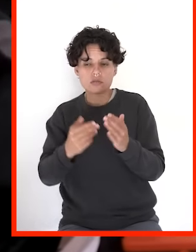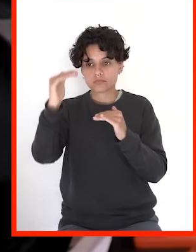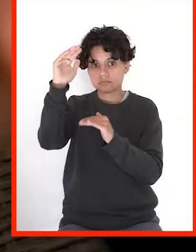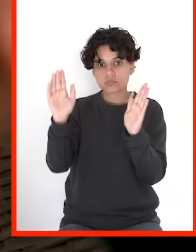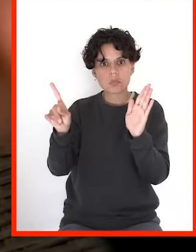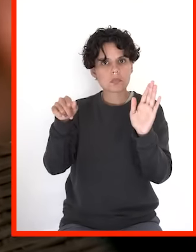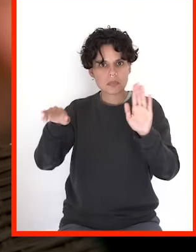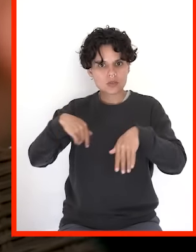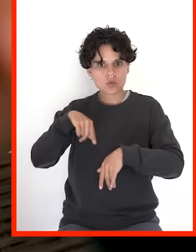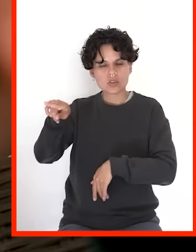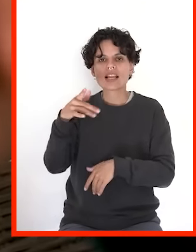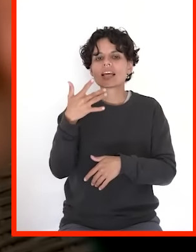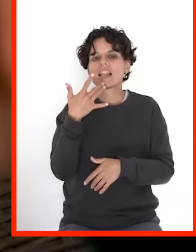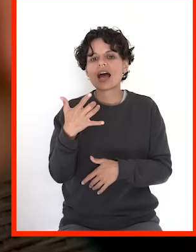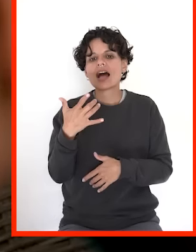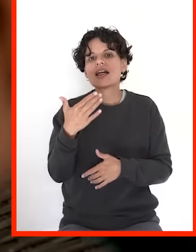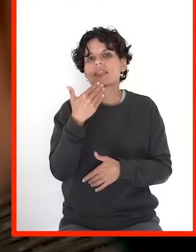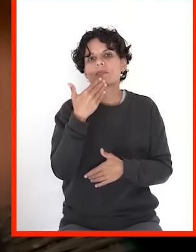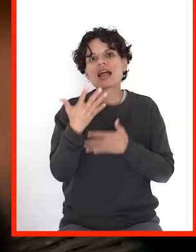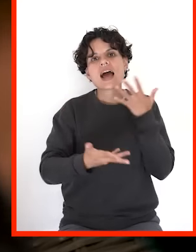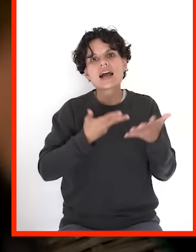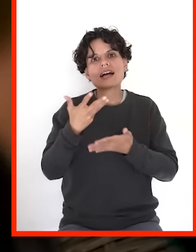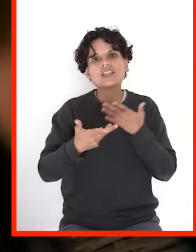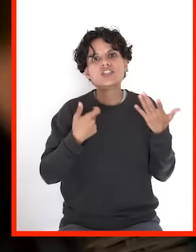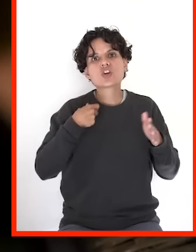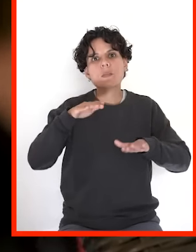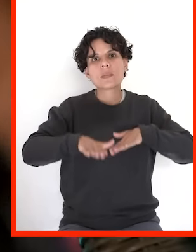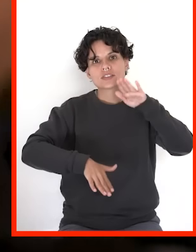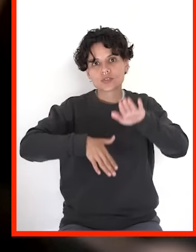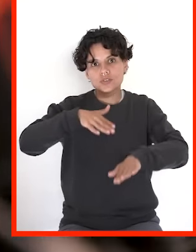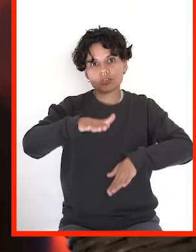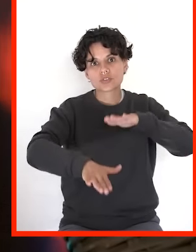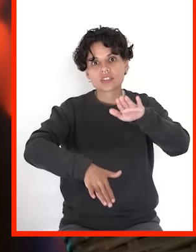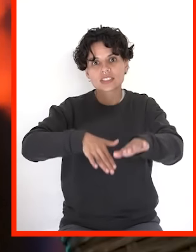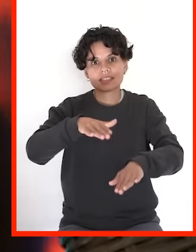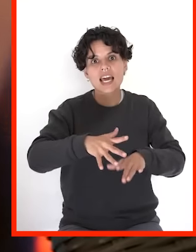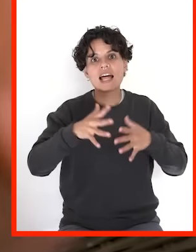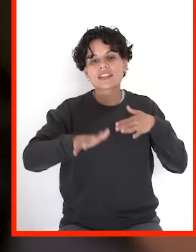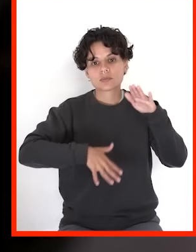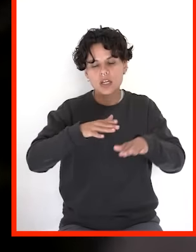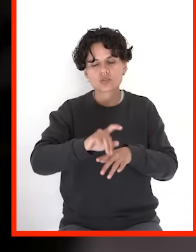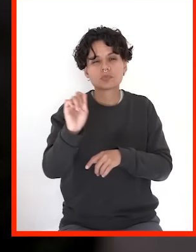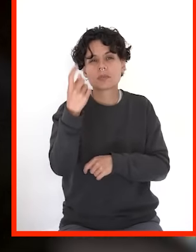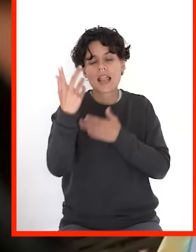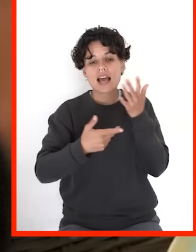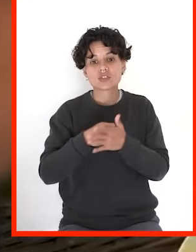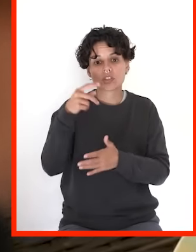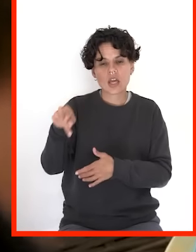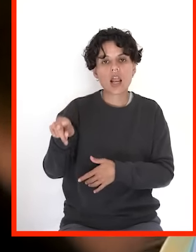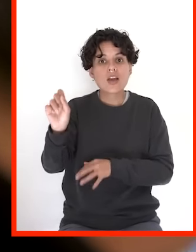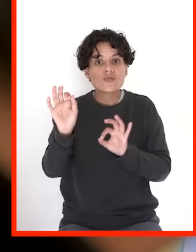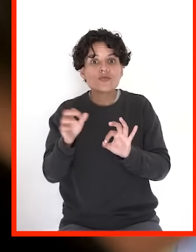En el tema Grandes Pasos, que fue el tema que se grabó con él, el primer tema que se grabó con él, la voz del Bro